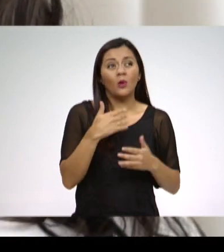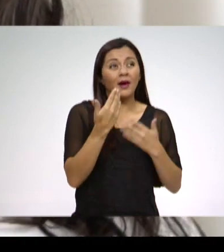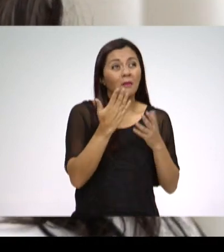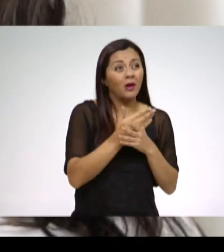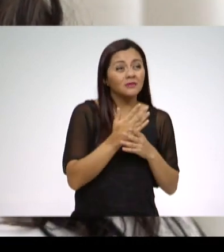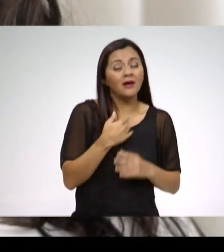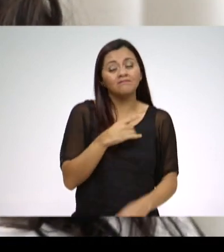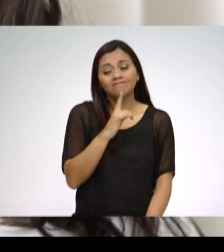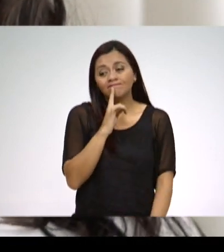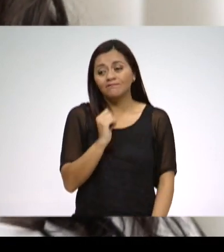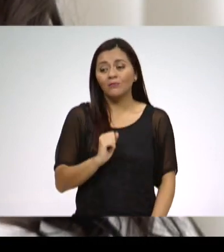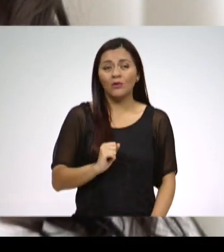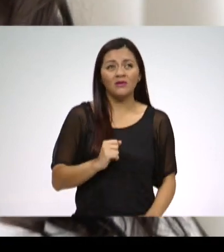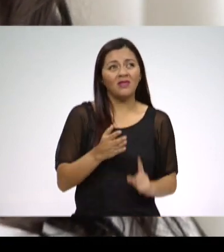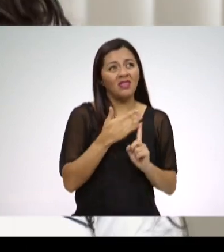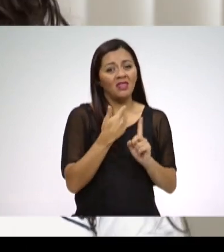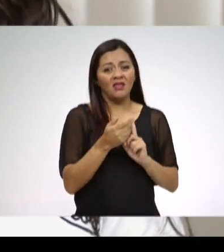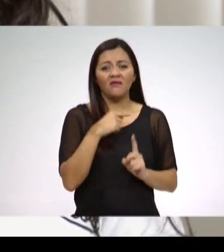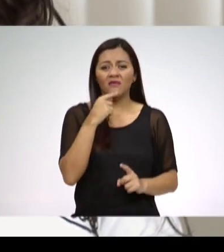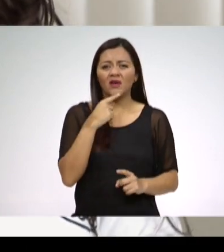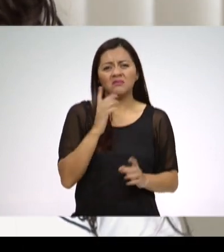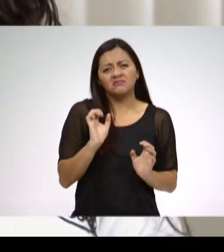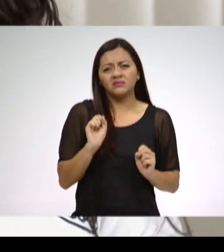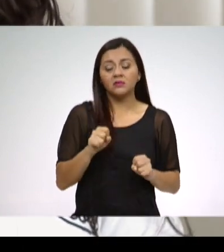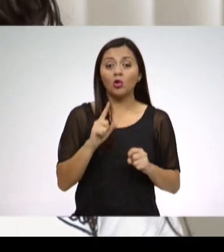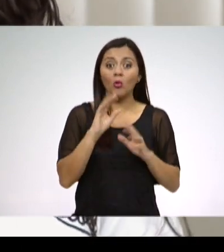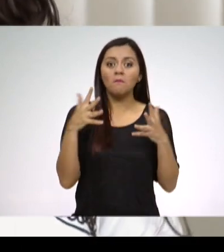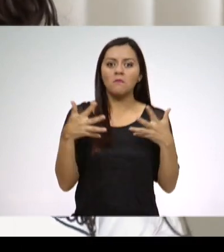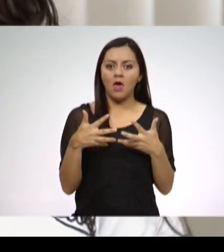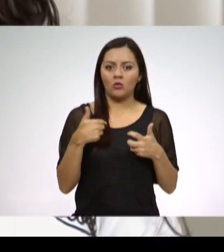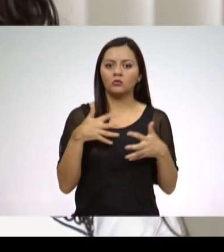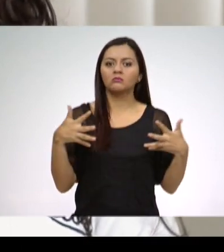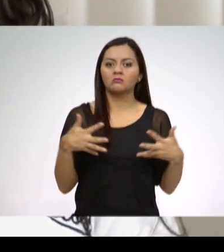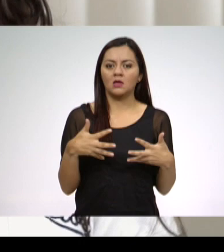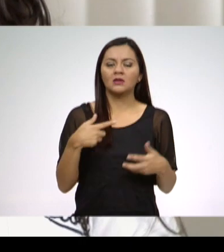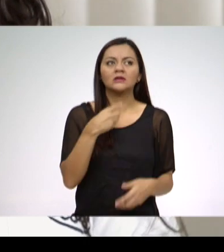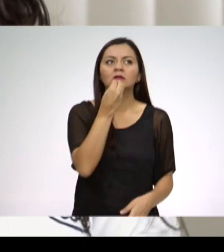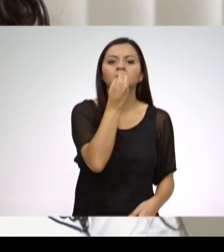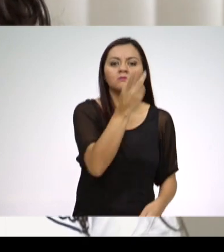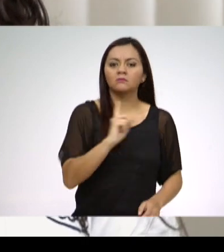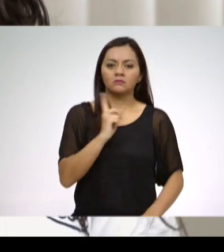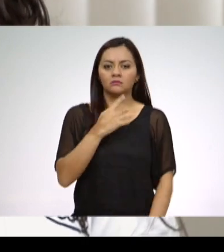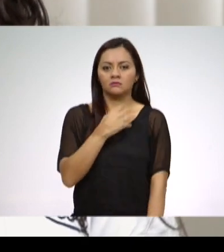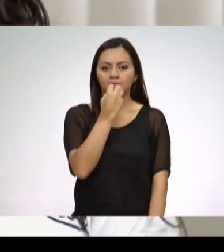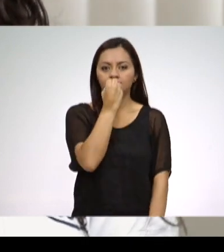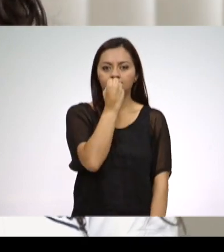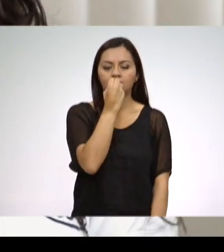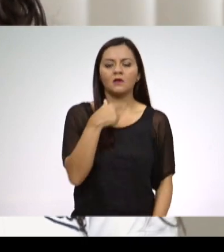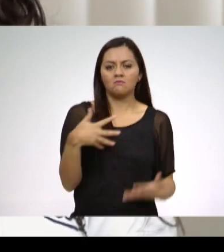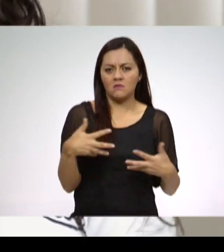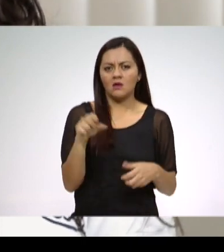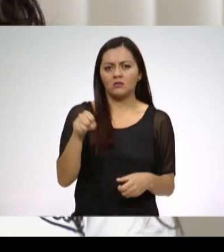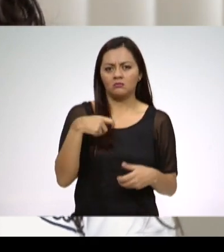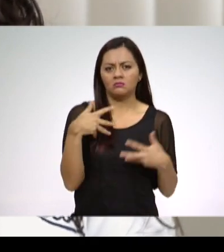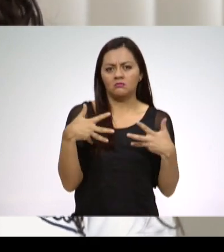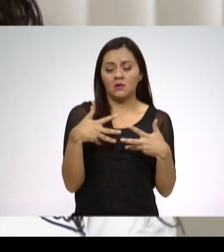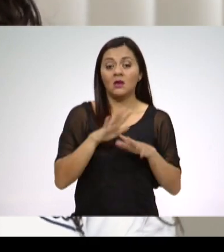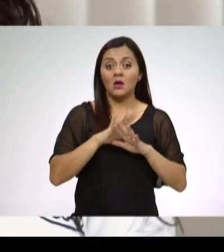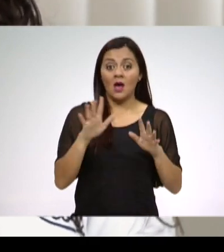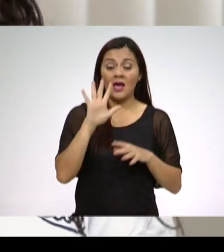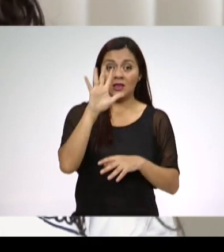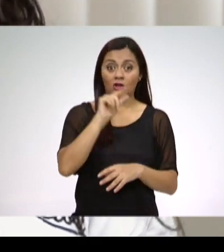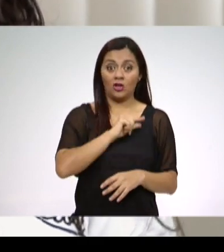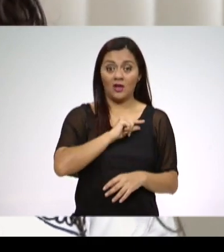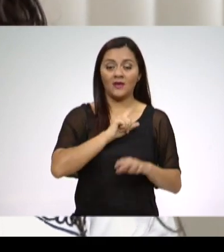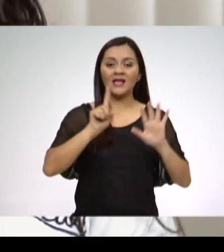demás porque decían cosas feas de mí. Tenía miedo, no quería decir. No quería decir a nadie. Y luego pasó ese año,